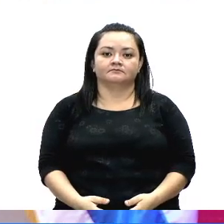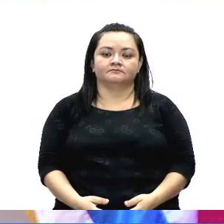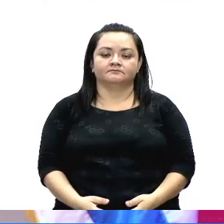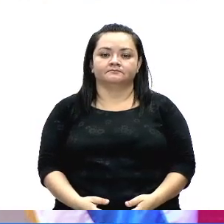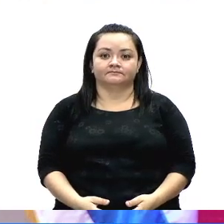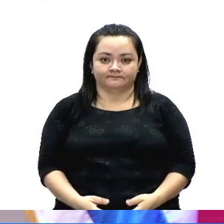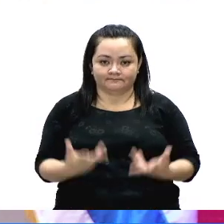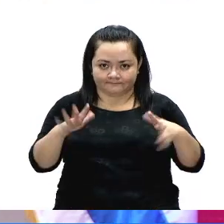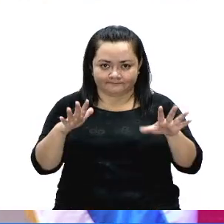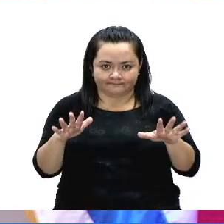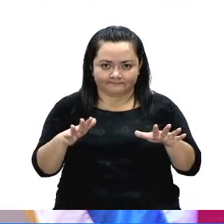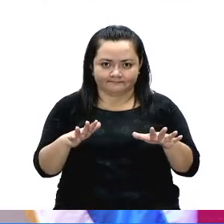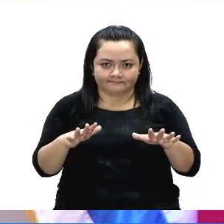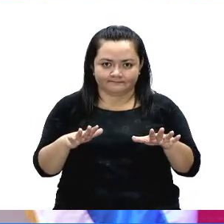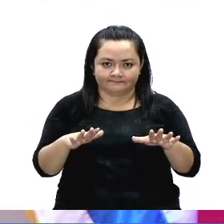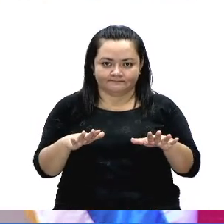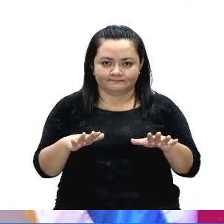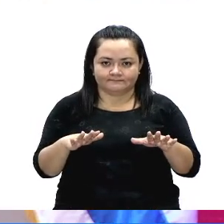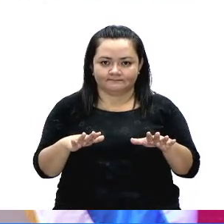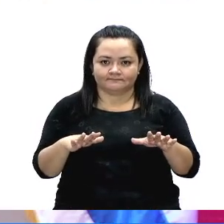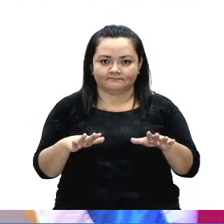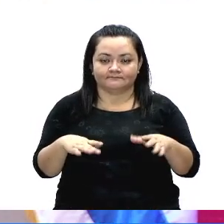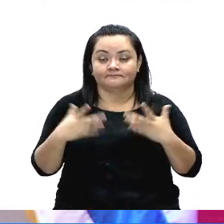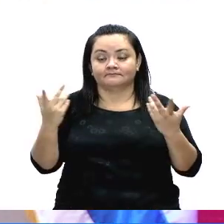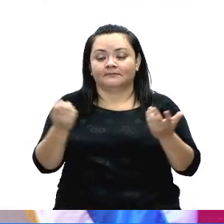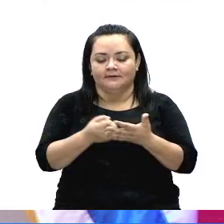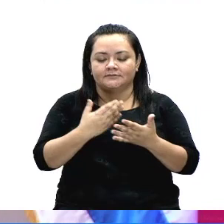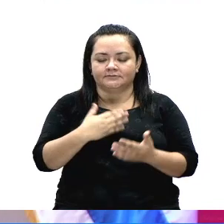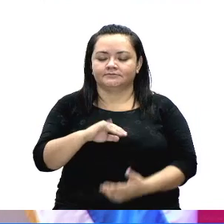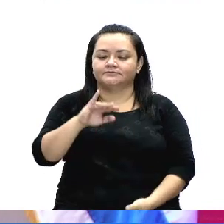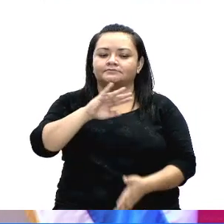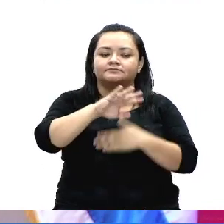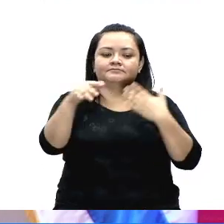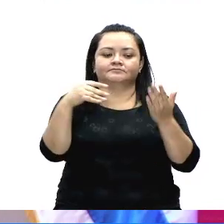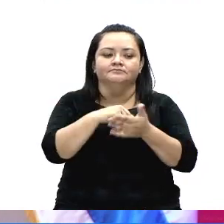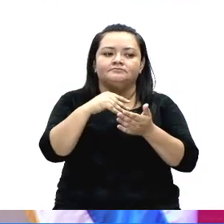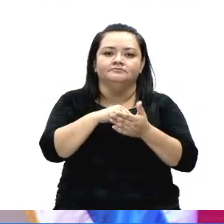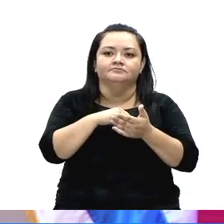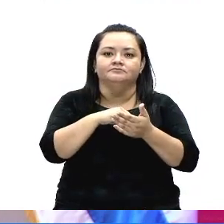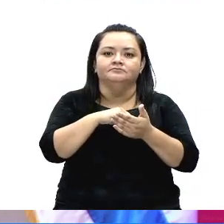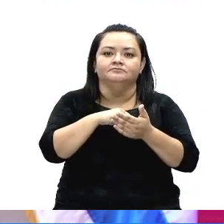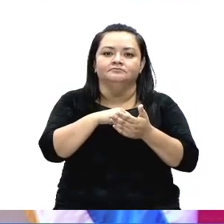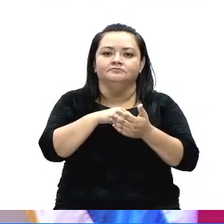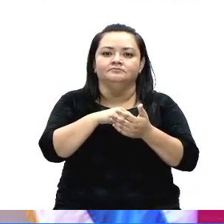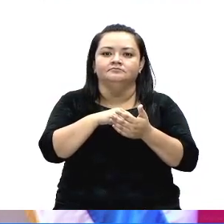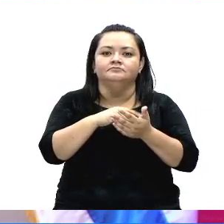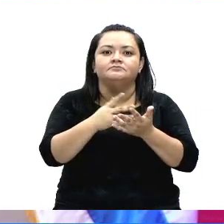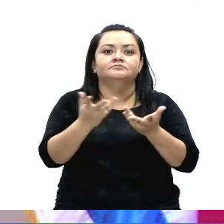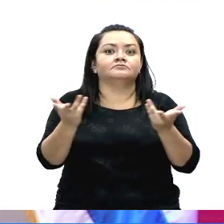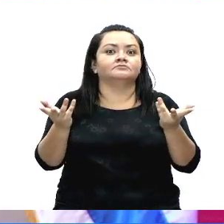no tiene entonces el pueblo estuvo como mano